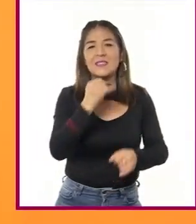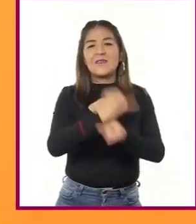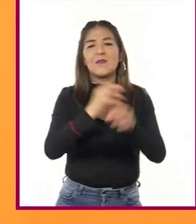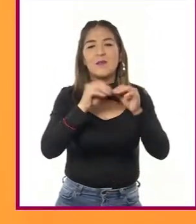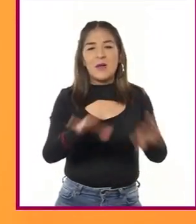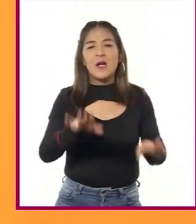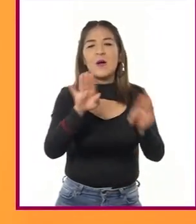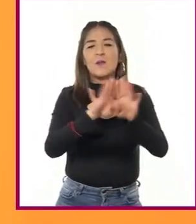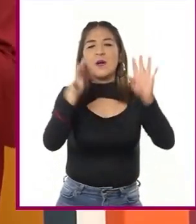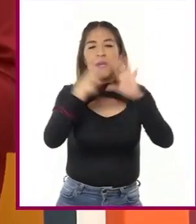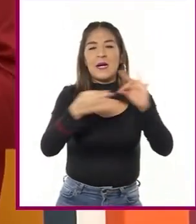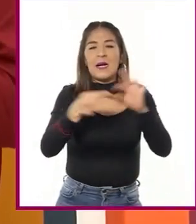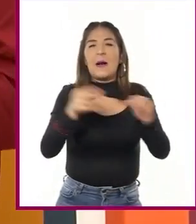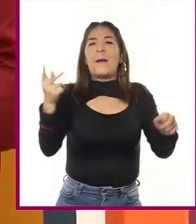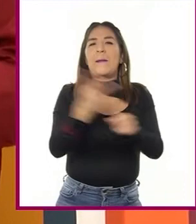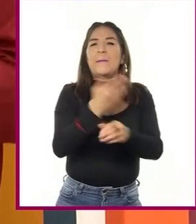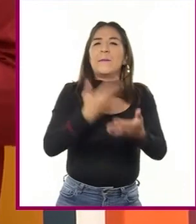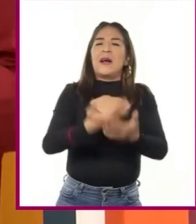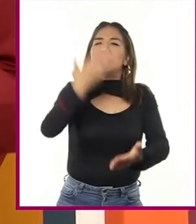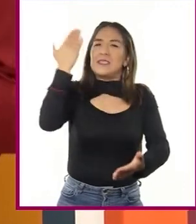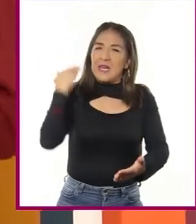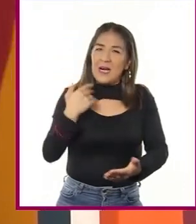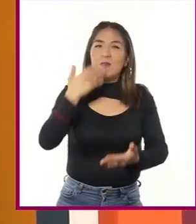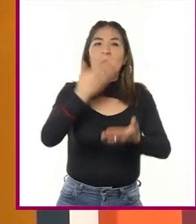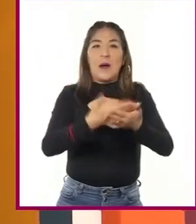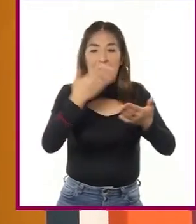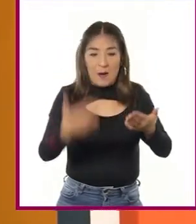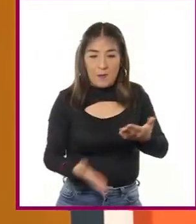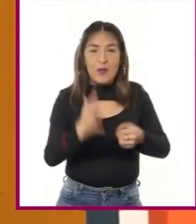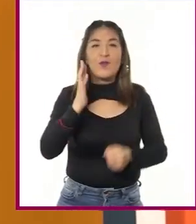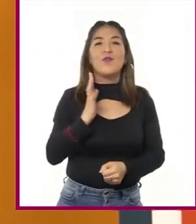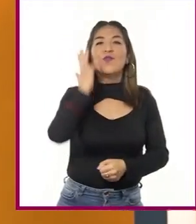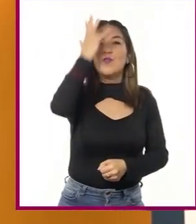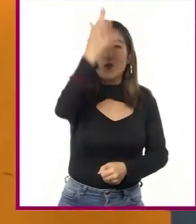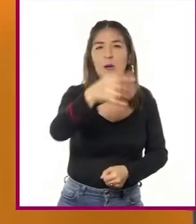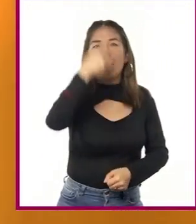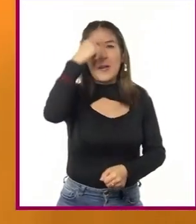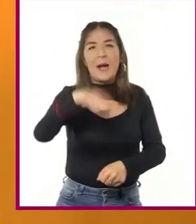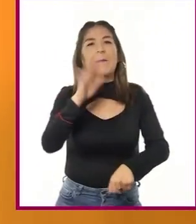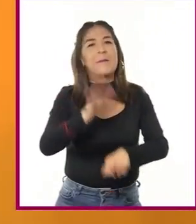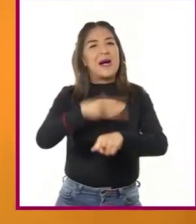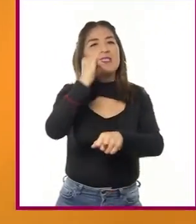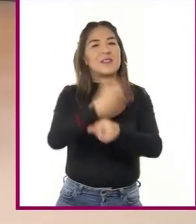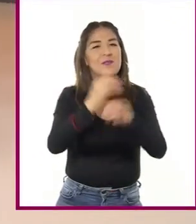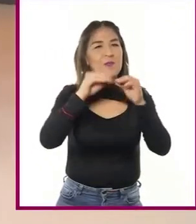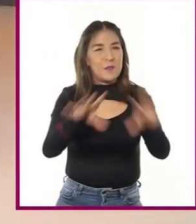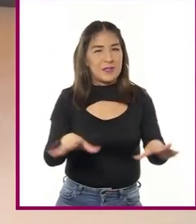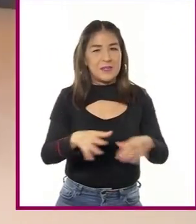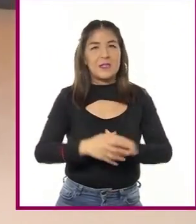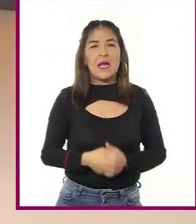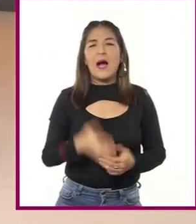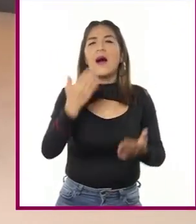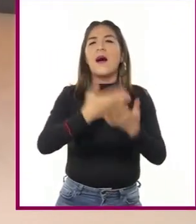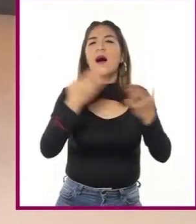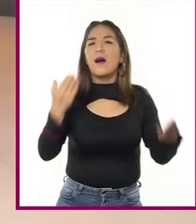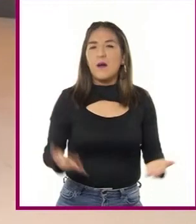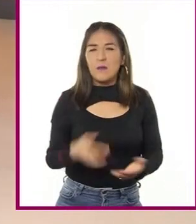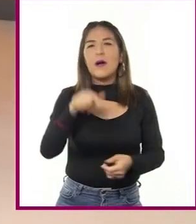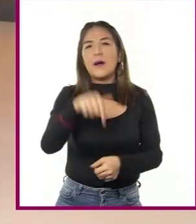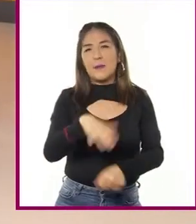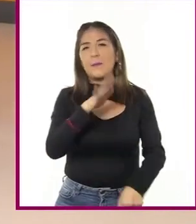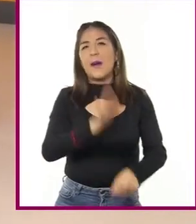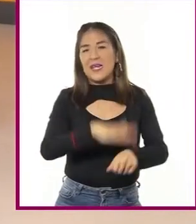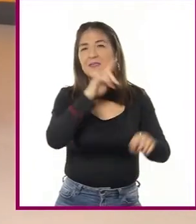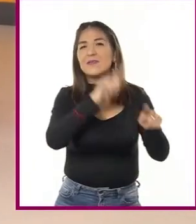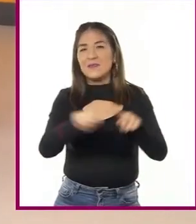del pasado, nos ayuda en el presente y nos sirve para seguir generando más información en el futuro. Ahora tenemos diversas